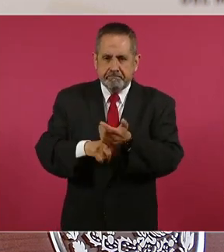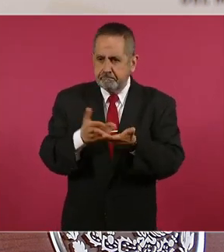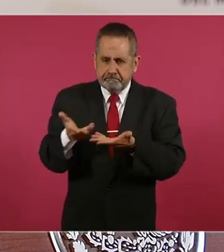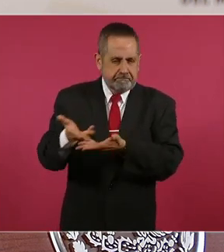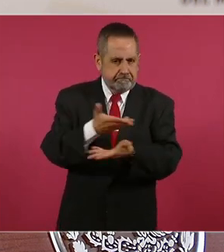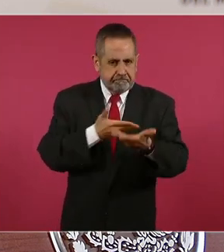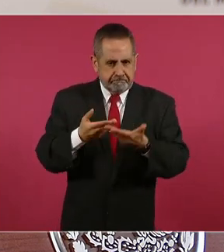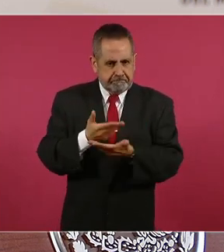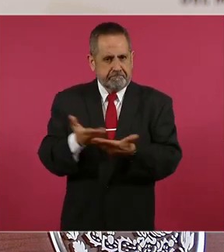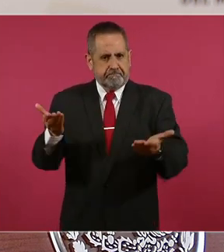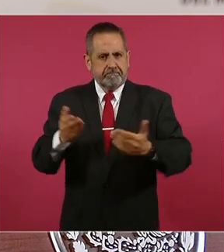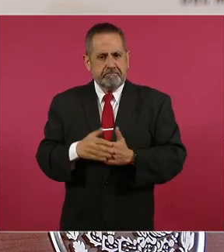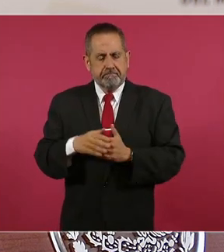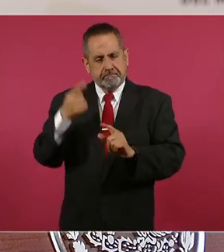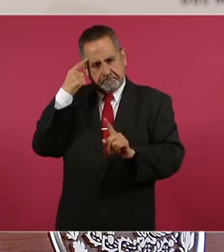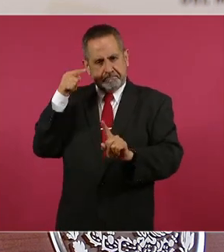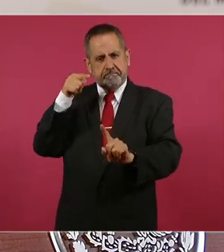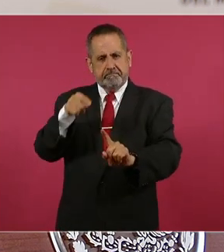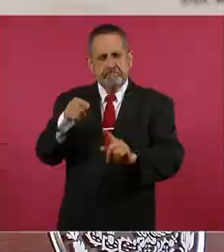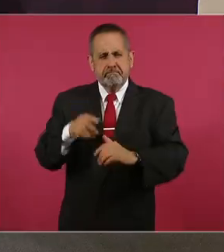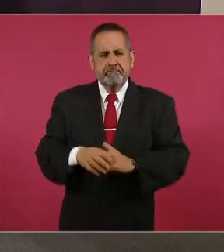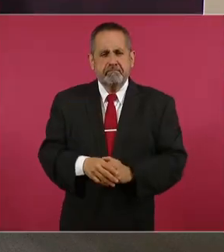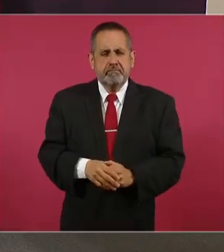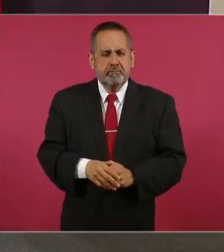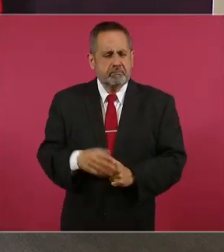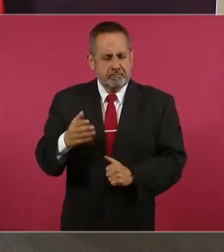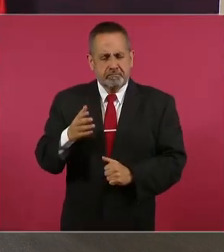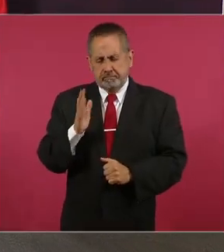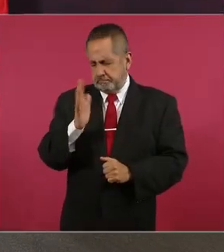compartir este punto de vista. Ya lo